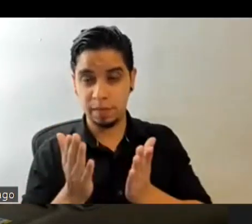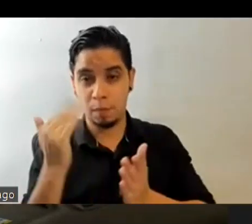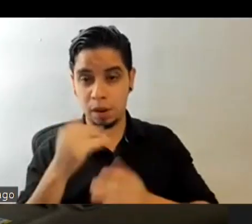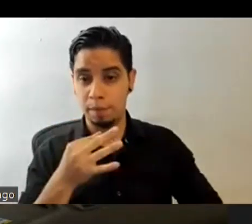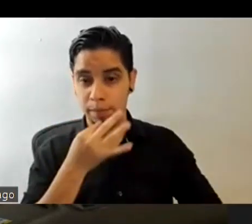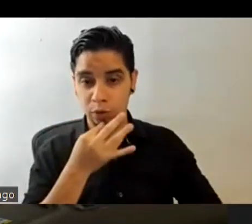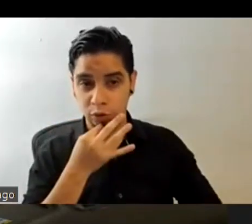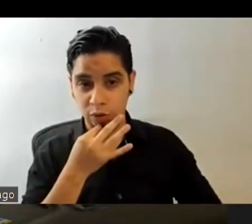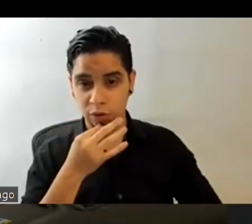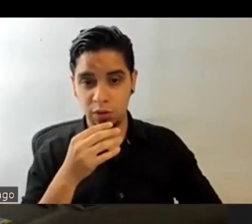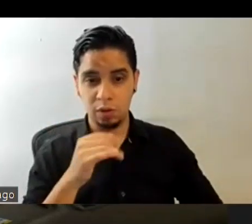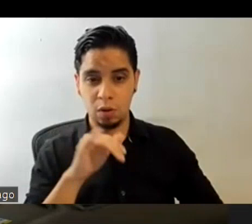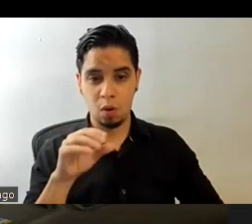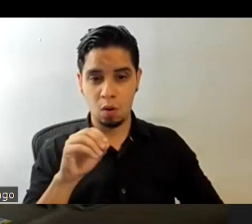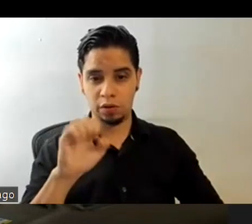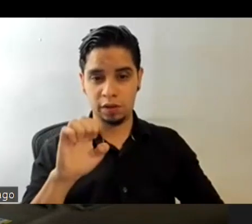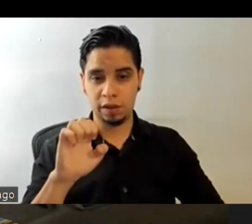libro. José